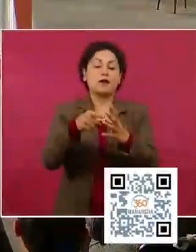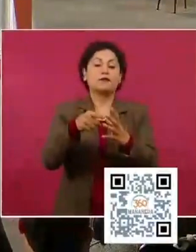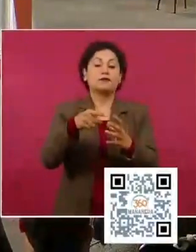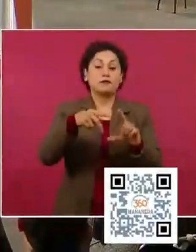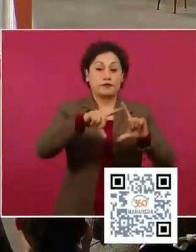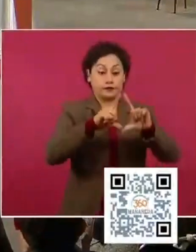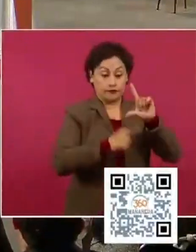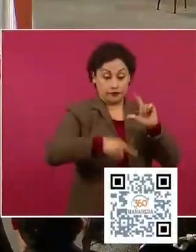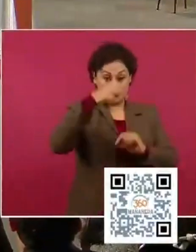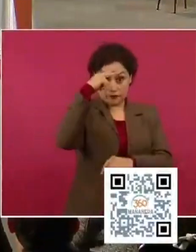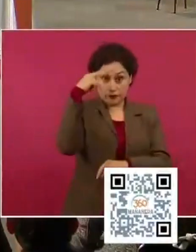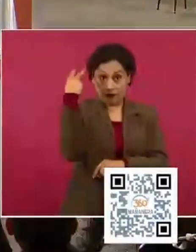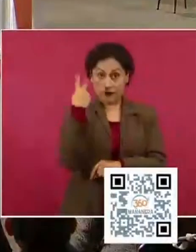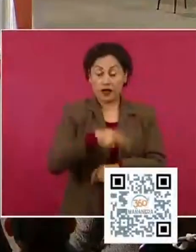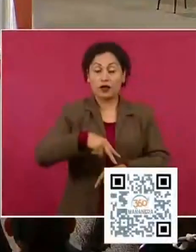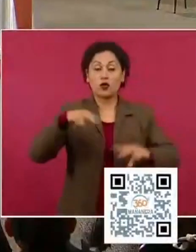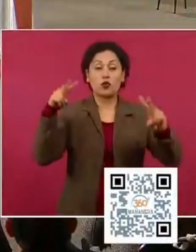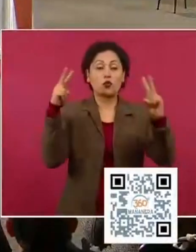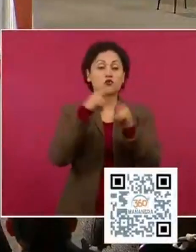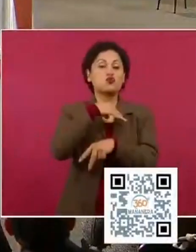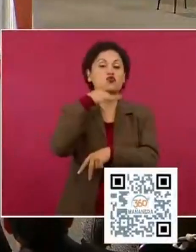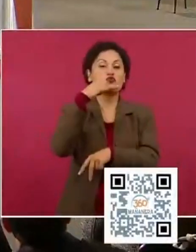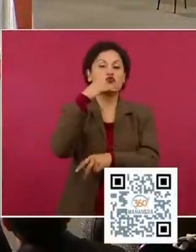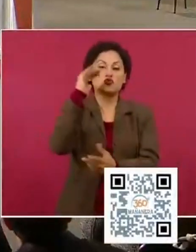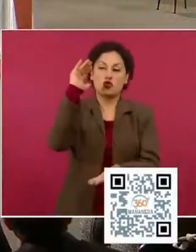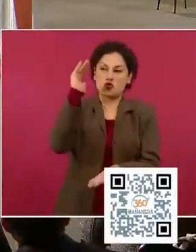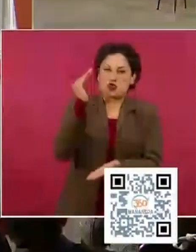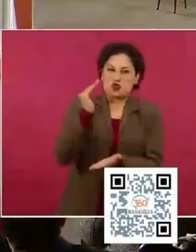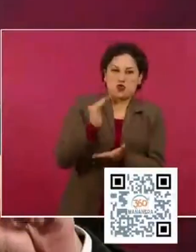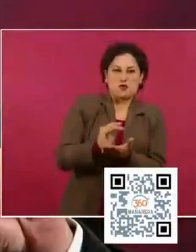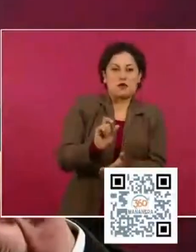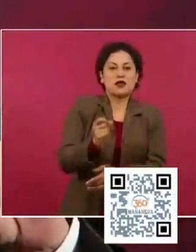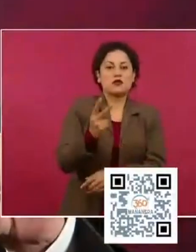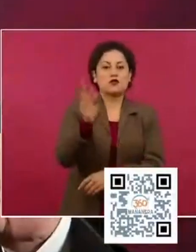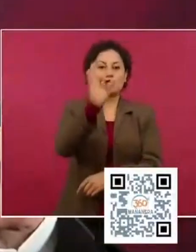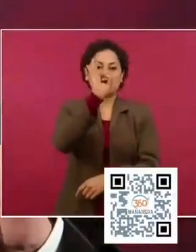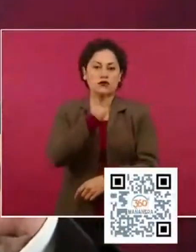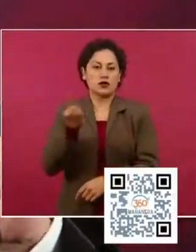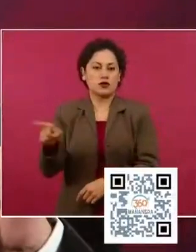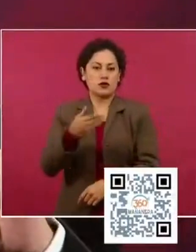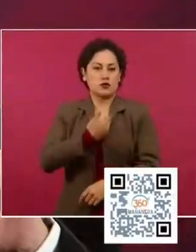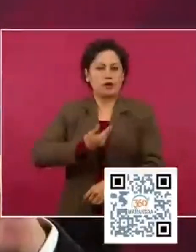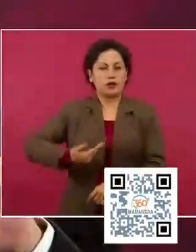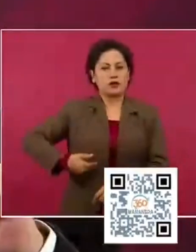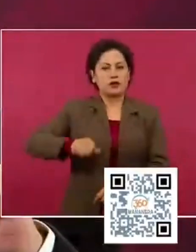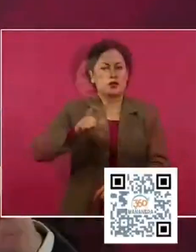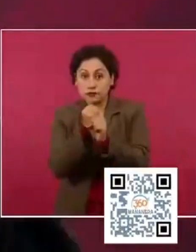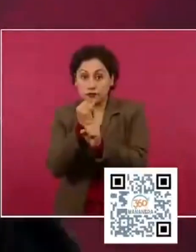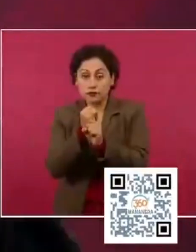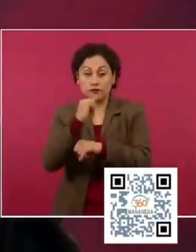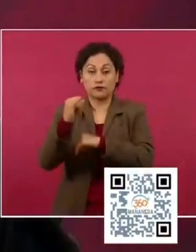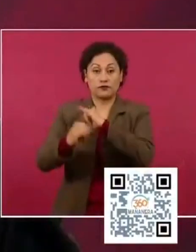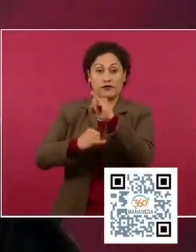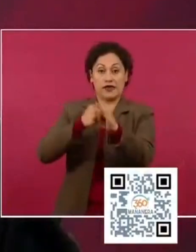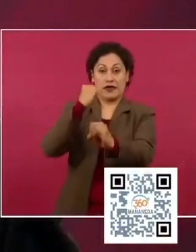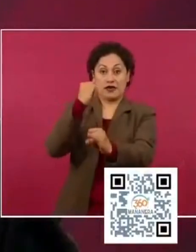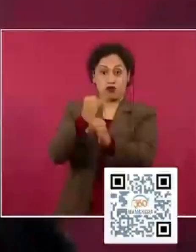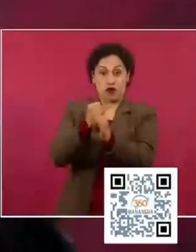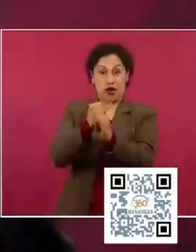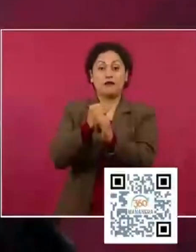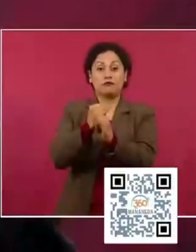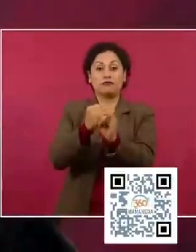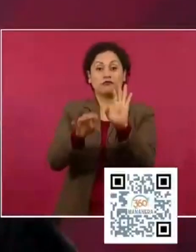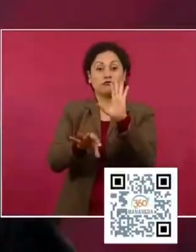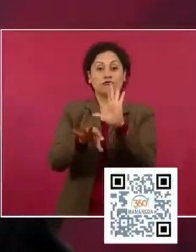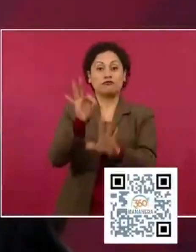22% el presidente López Obrador dijo vamos a reducir más vamos a reducir el treinta y cinco por ciento México es el